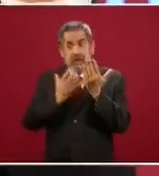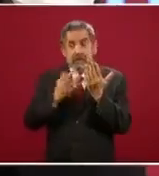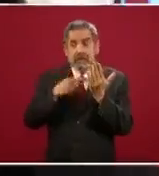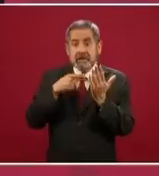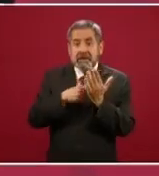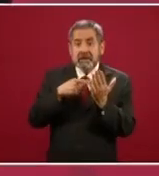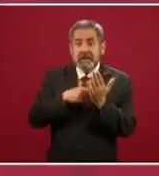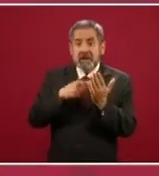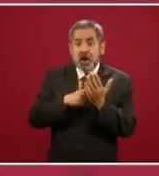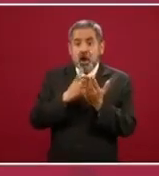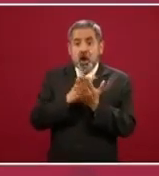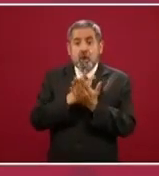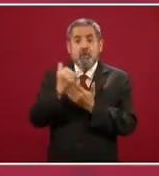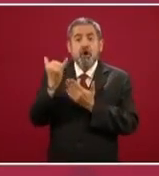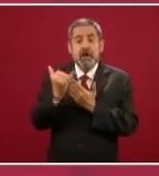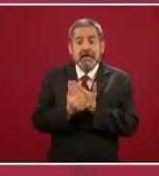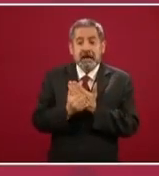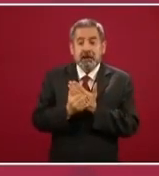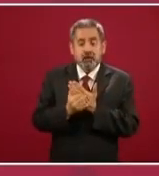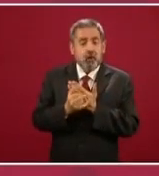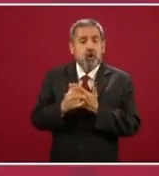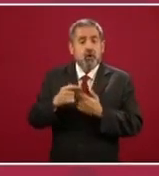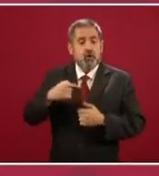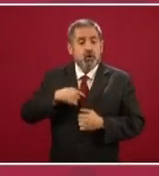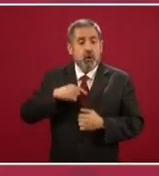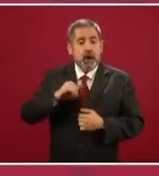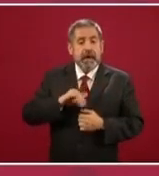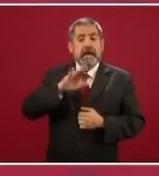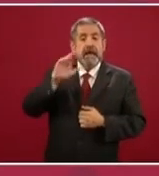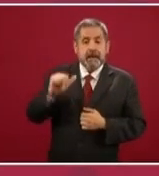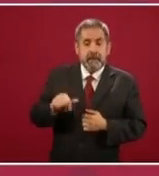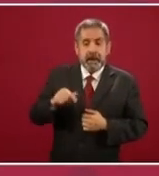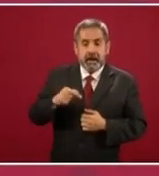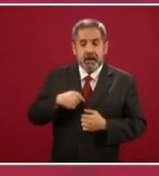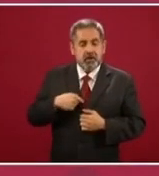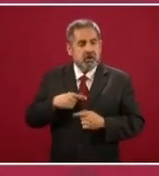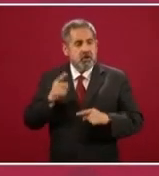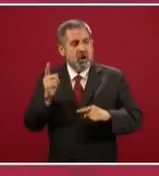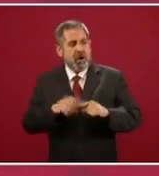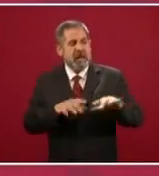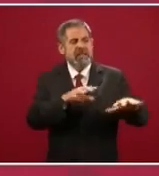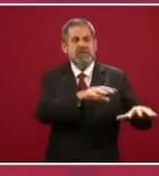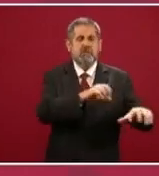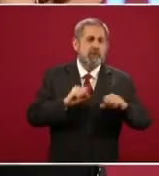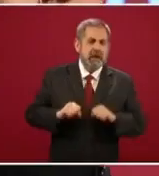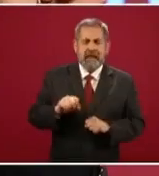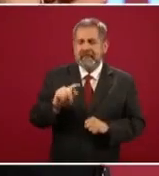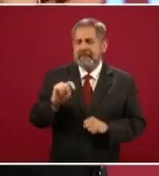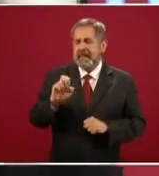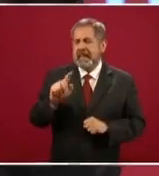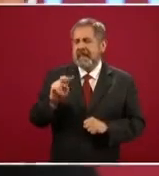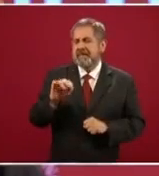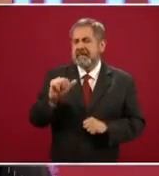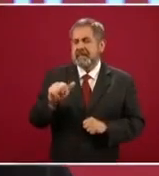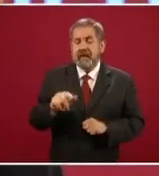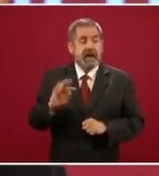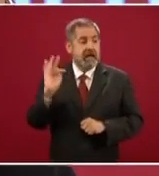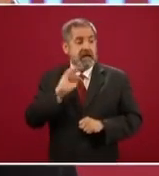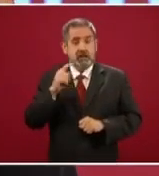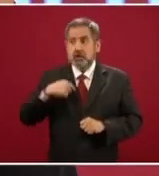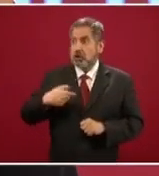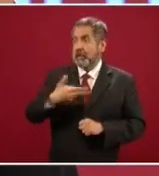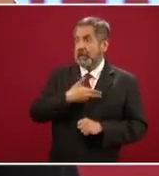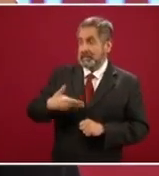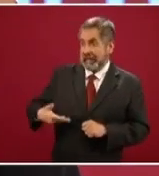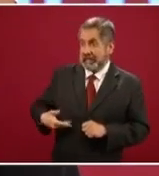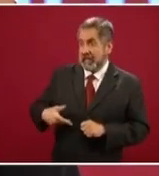Era un proyecto de decreto en donde yo iba a expropiar a Televisa si llegaba a la